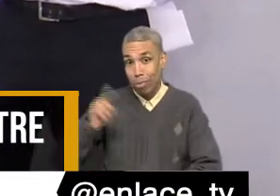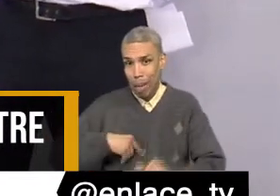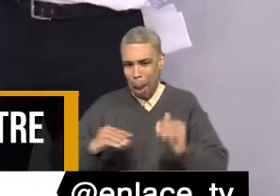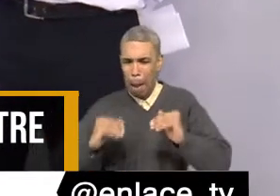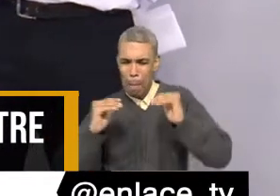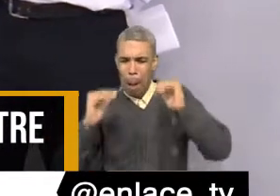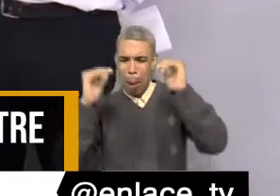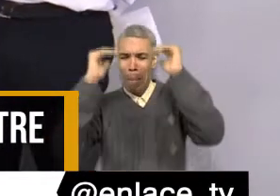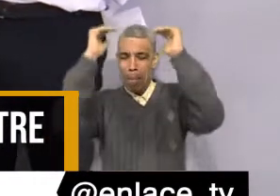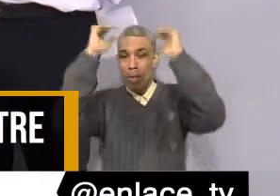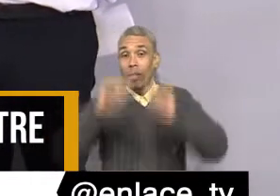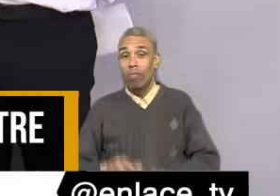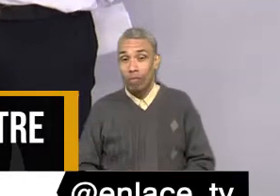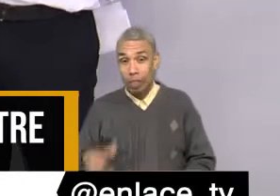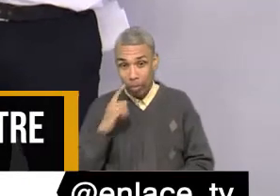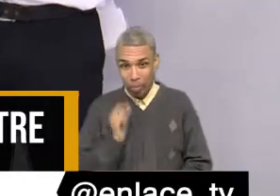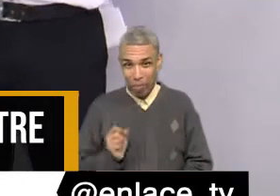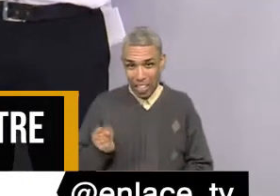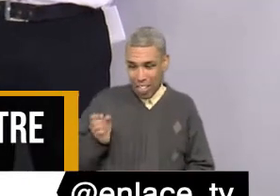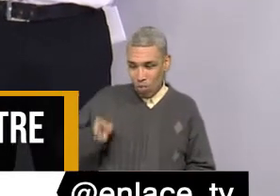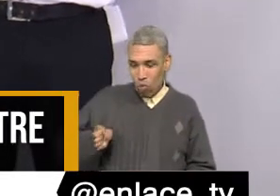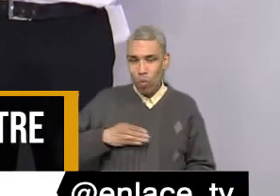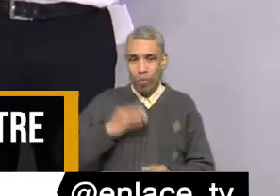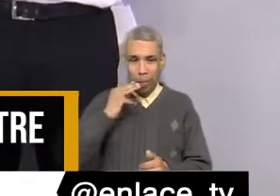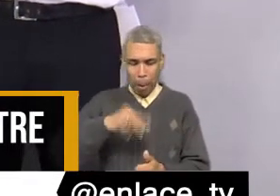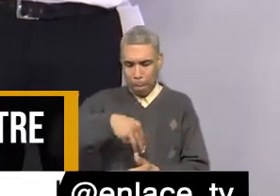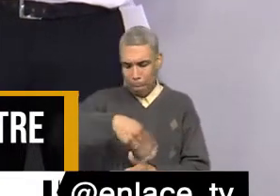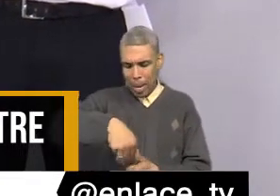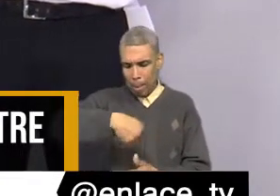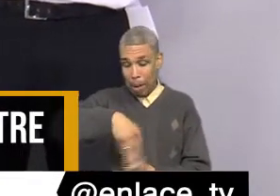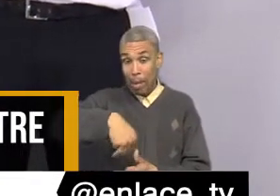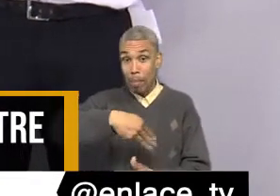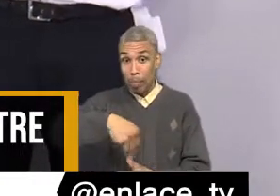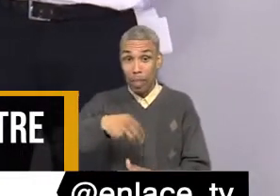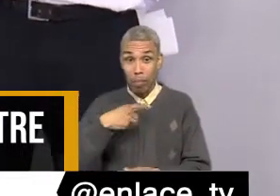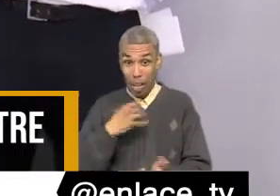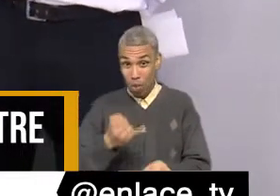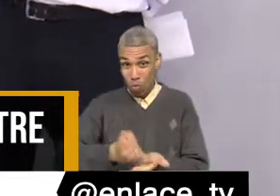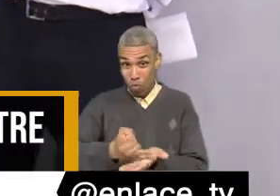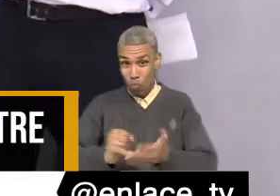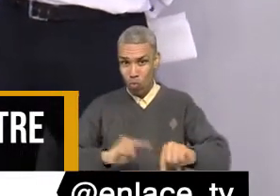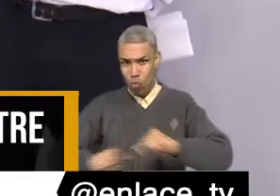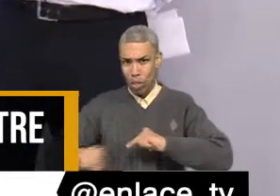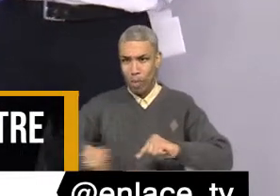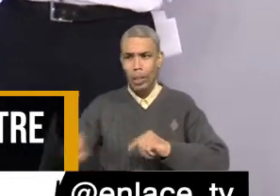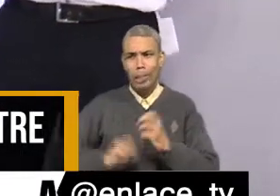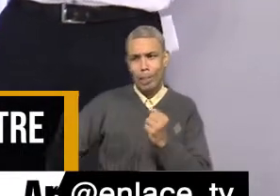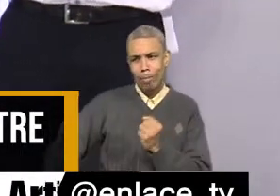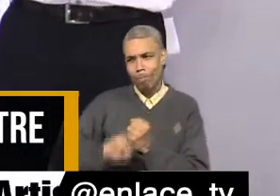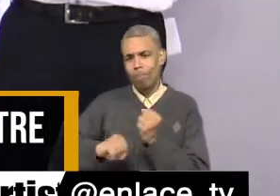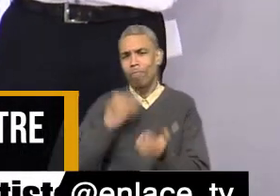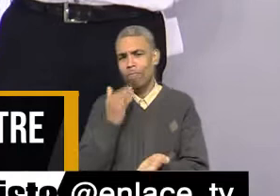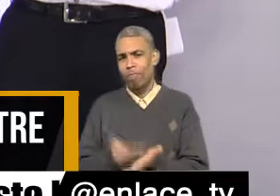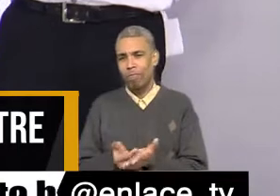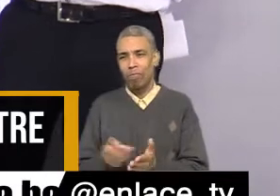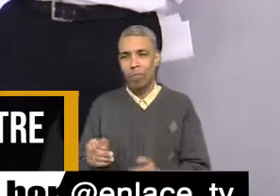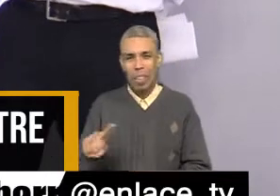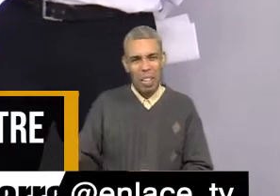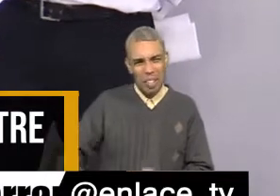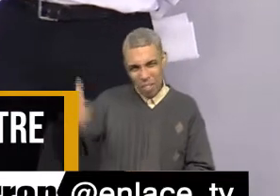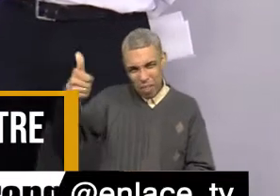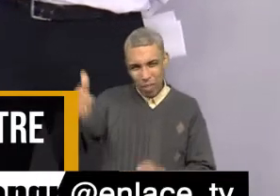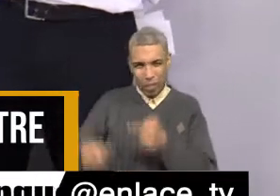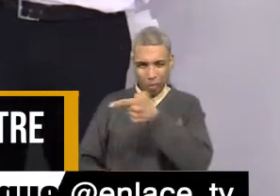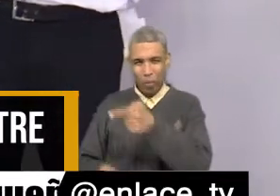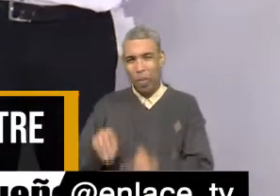a la Junta Directiva del Club Miramar, que pues fue la, digamos, la que nos apoyó, nos patrocinó, en cabeza también de Mario Artiaga